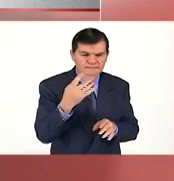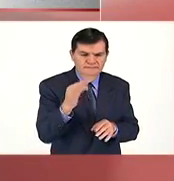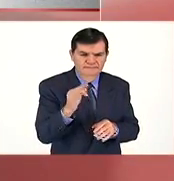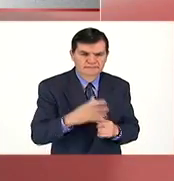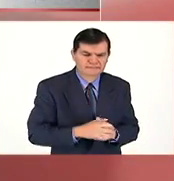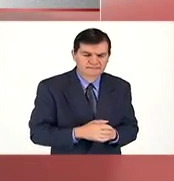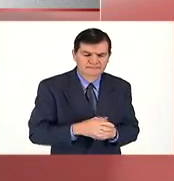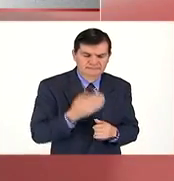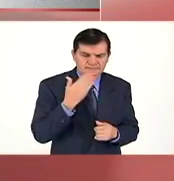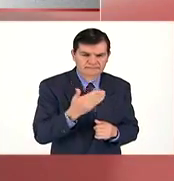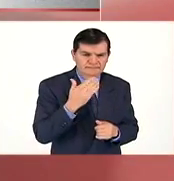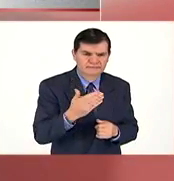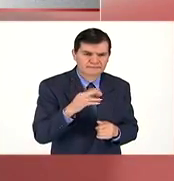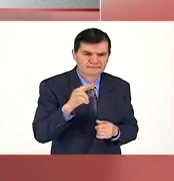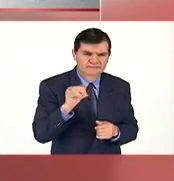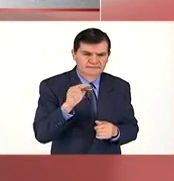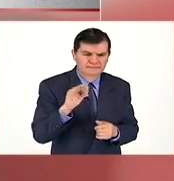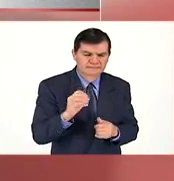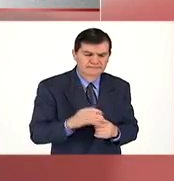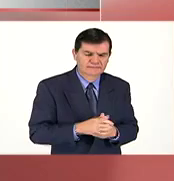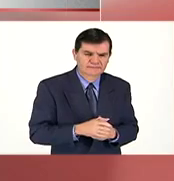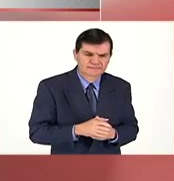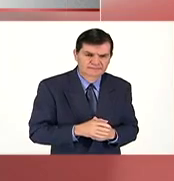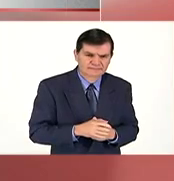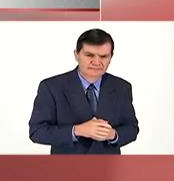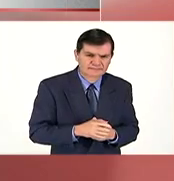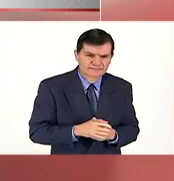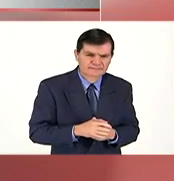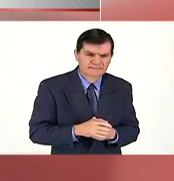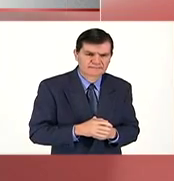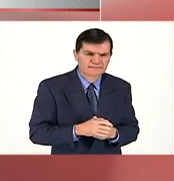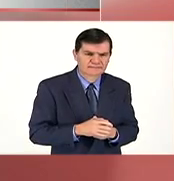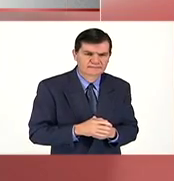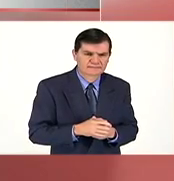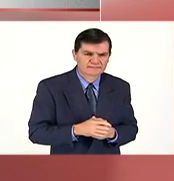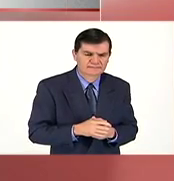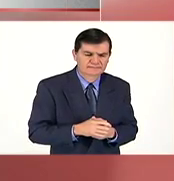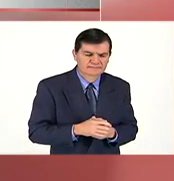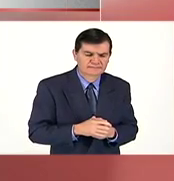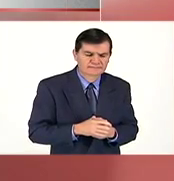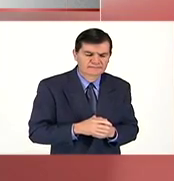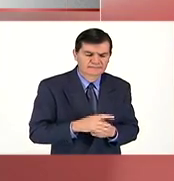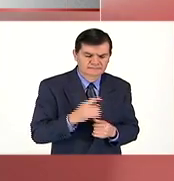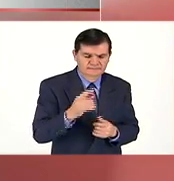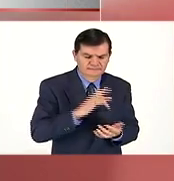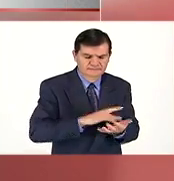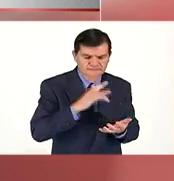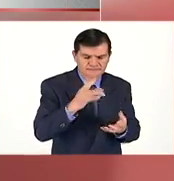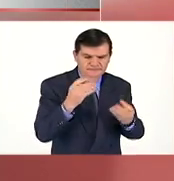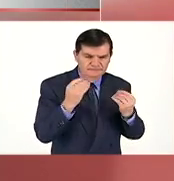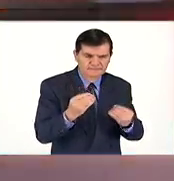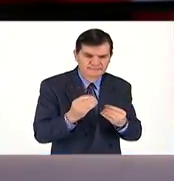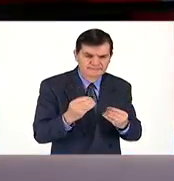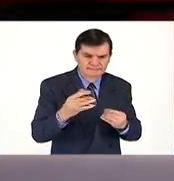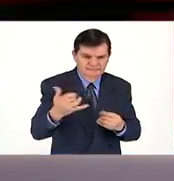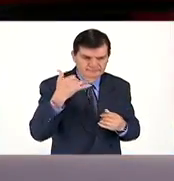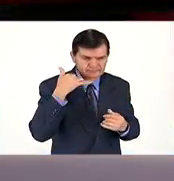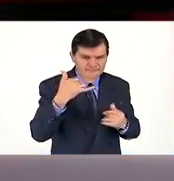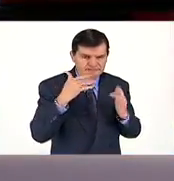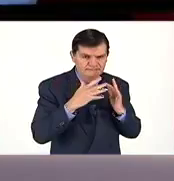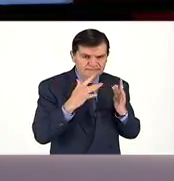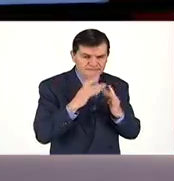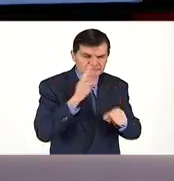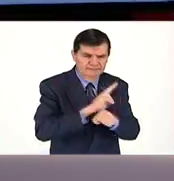Claro. Muy bien, claro. Rodolfo Rivera. A tu orden. Sí, te agradecemos muchísimo esta llamada